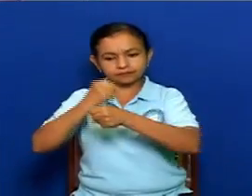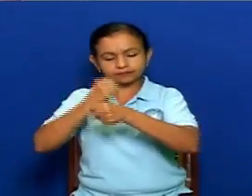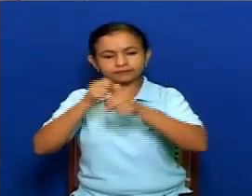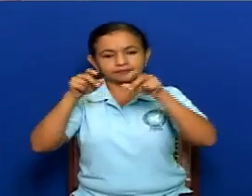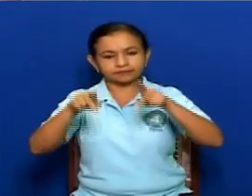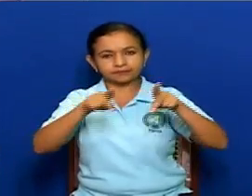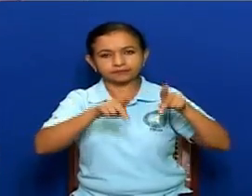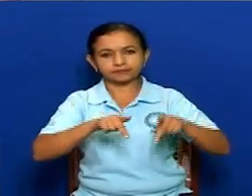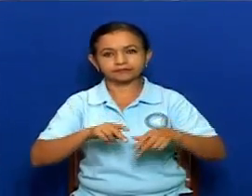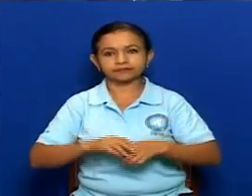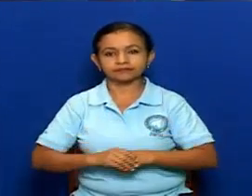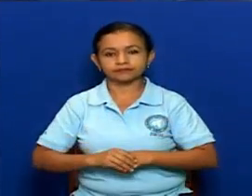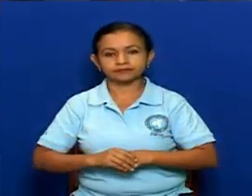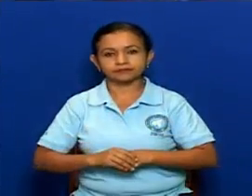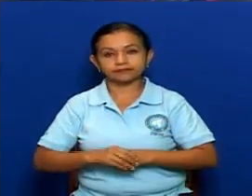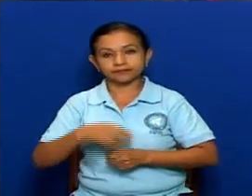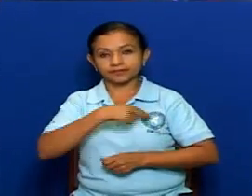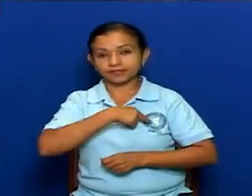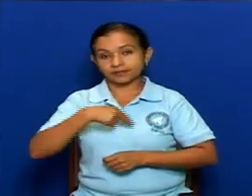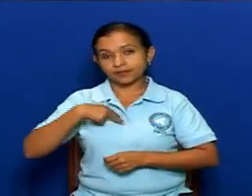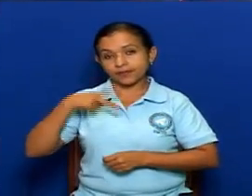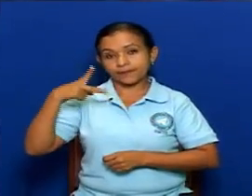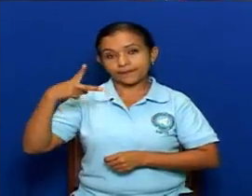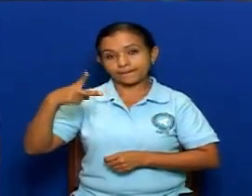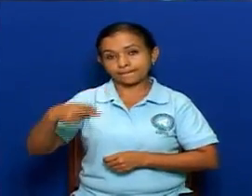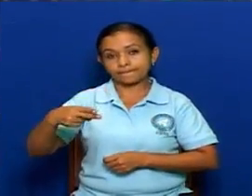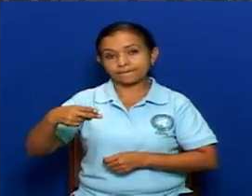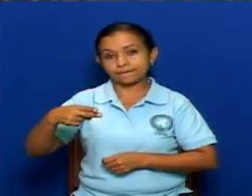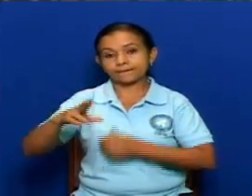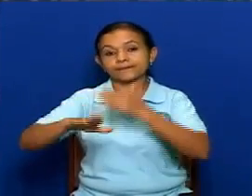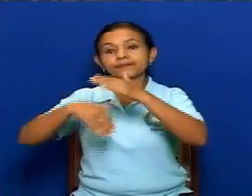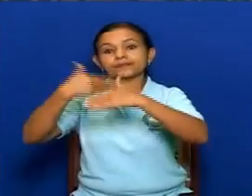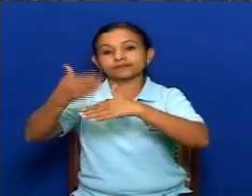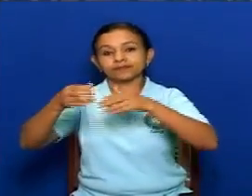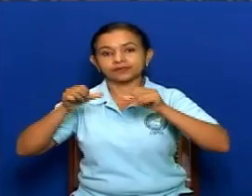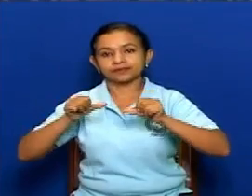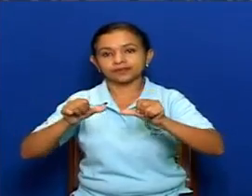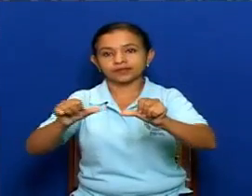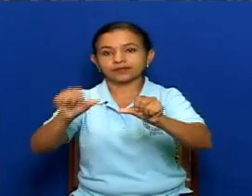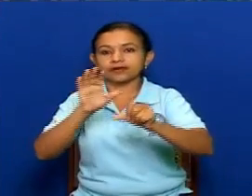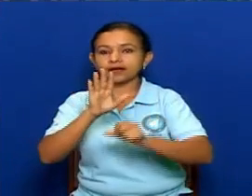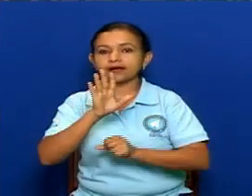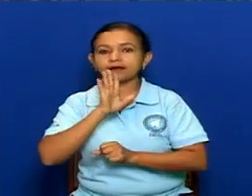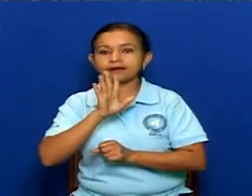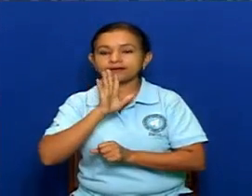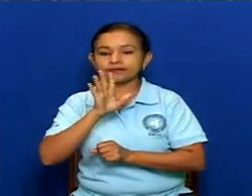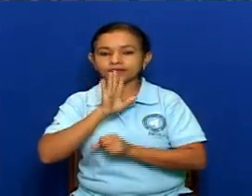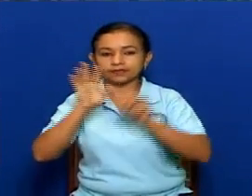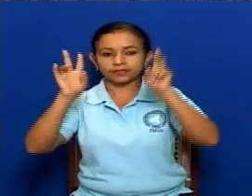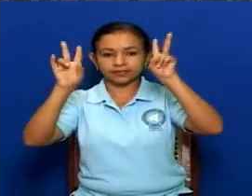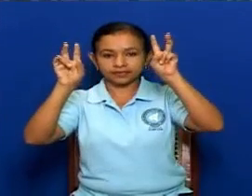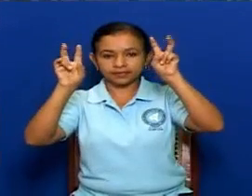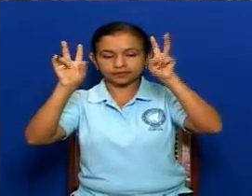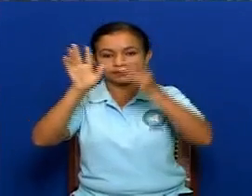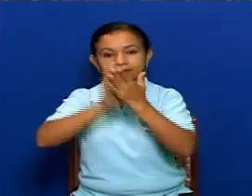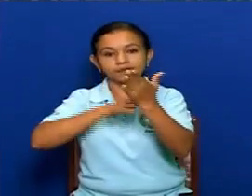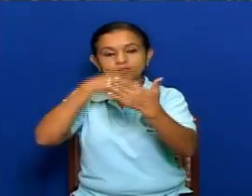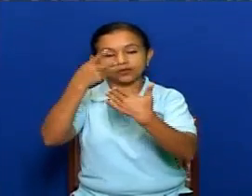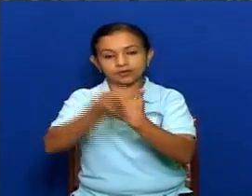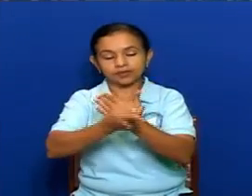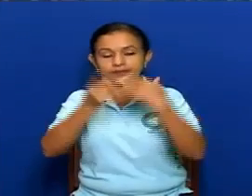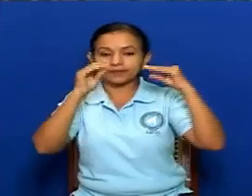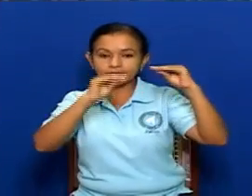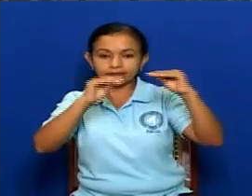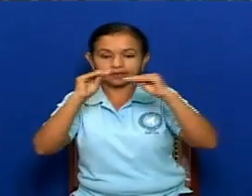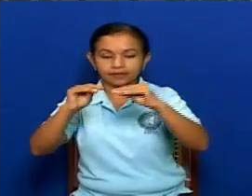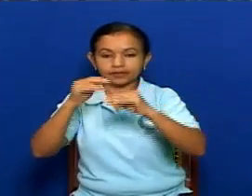Bien, en estos momentos tenemos que hacer un corte, pero al regresar continuaremos abordando este tema de estos programas educativos